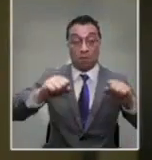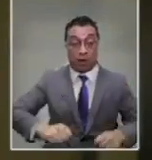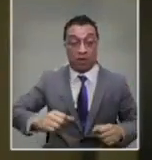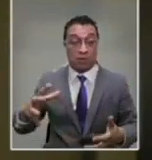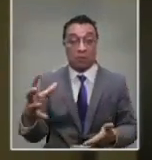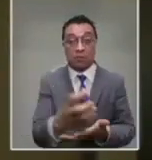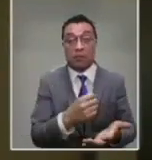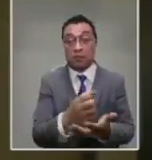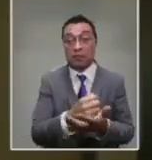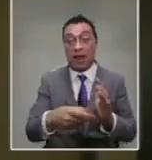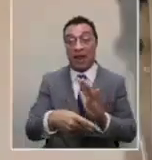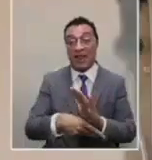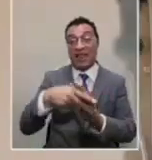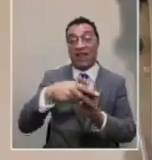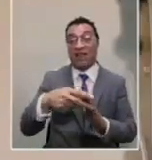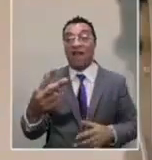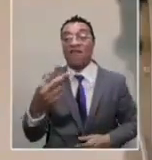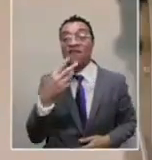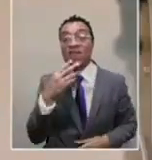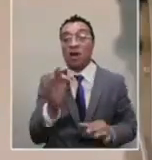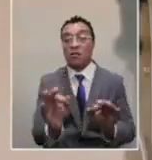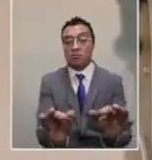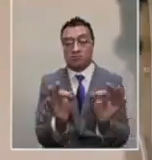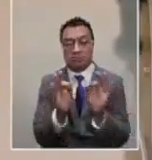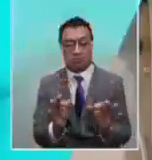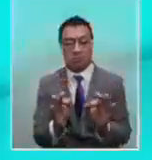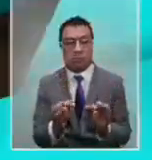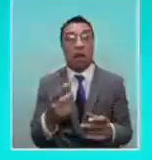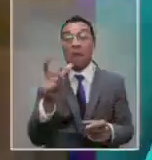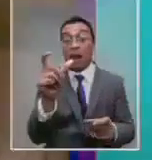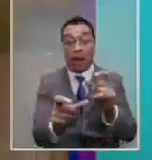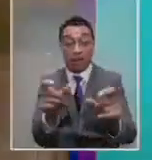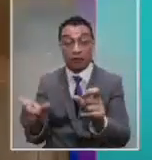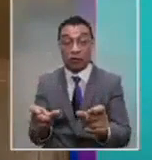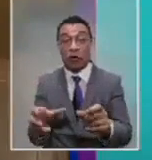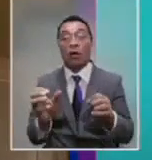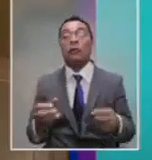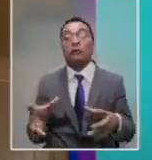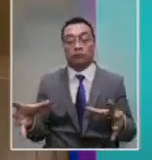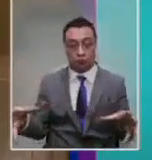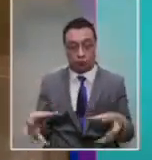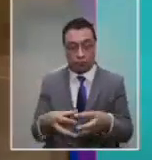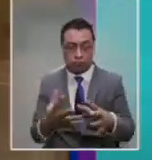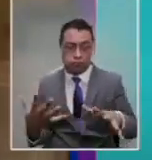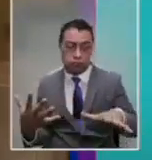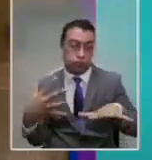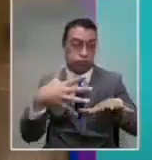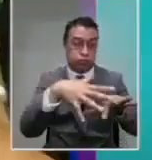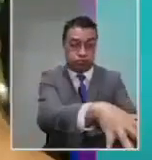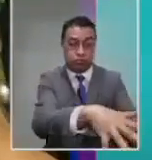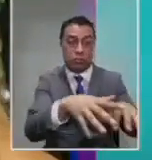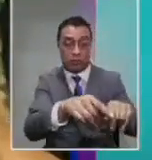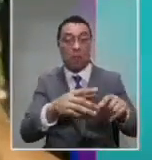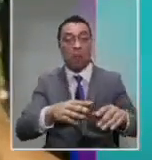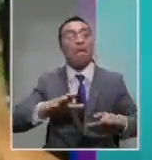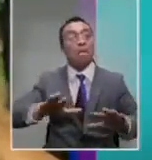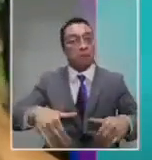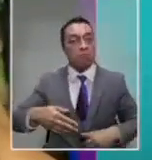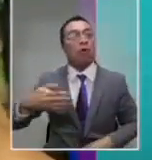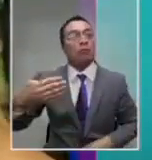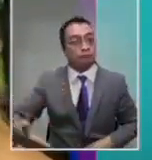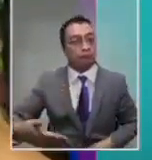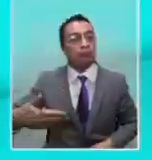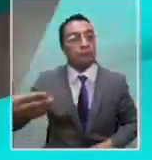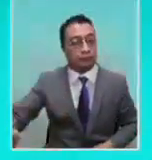posibilidades de alcanzar niveles de vida óptimos y satisfactorios para la población, los flujos migratorios